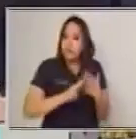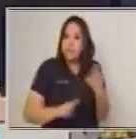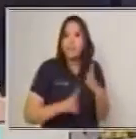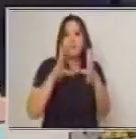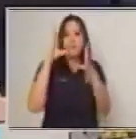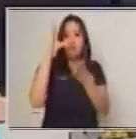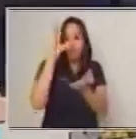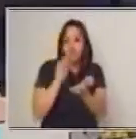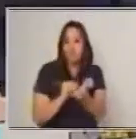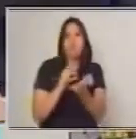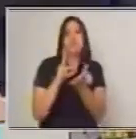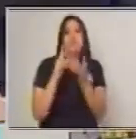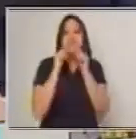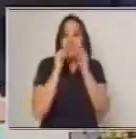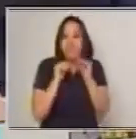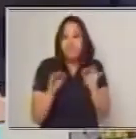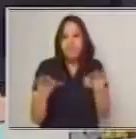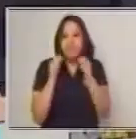contaminación.